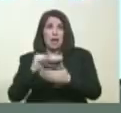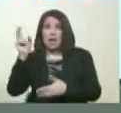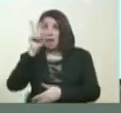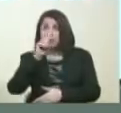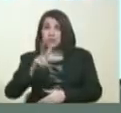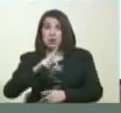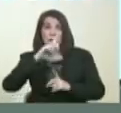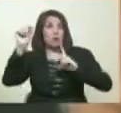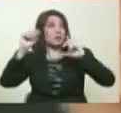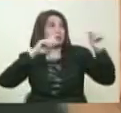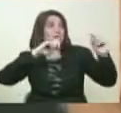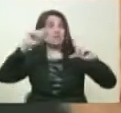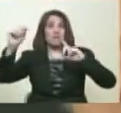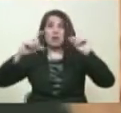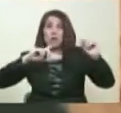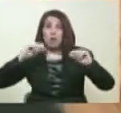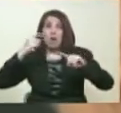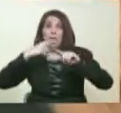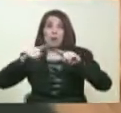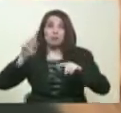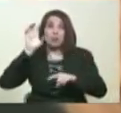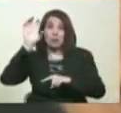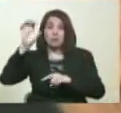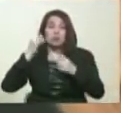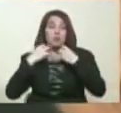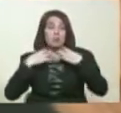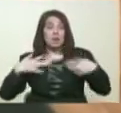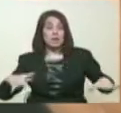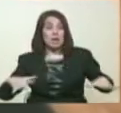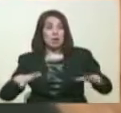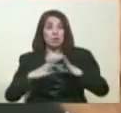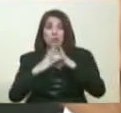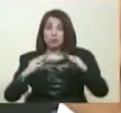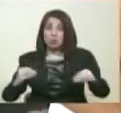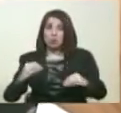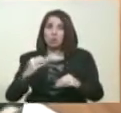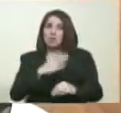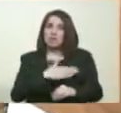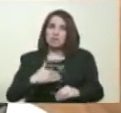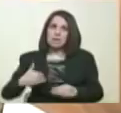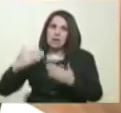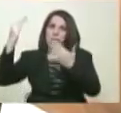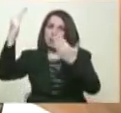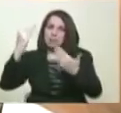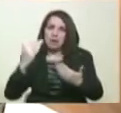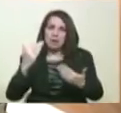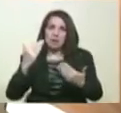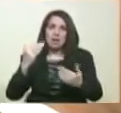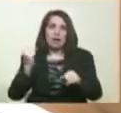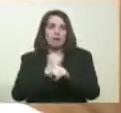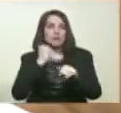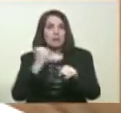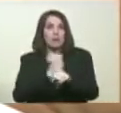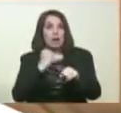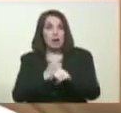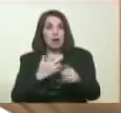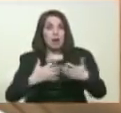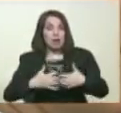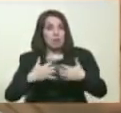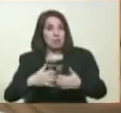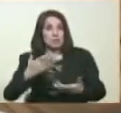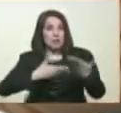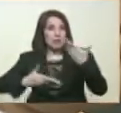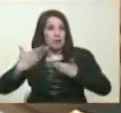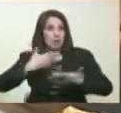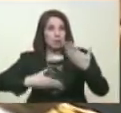que se hayan ido al exterior, lo hayan perdido todo y quieran volver a trabajar y tener su negocito, tener su empresa y tener su cosa. Usted